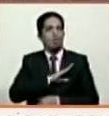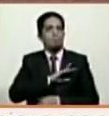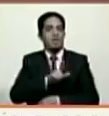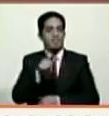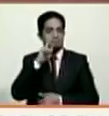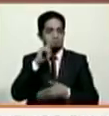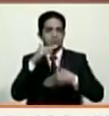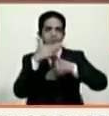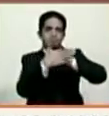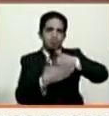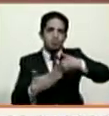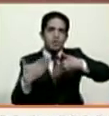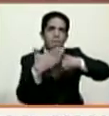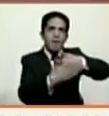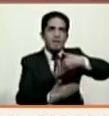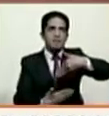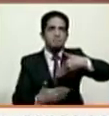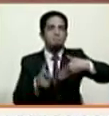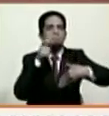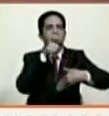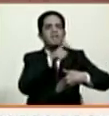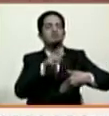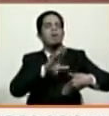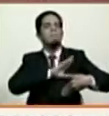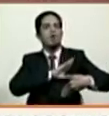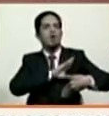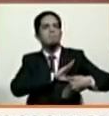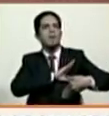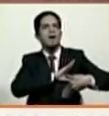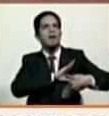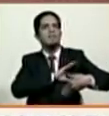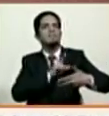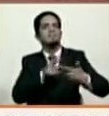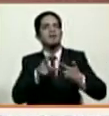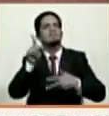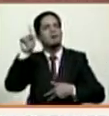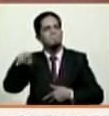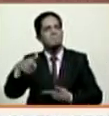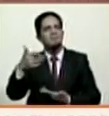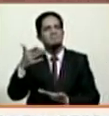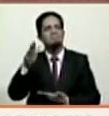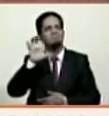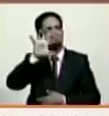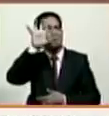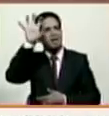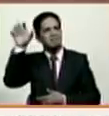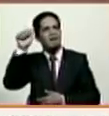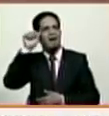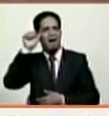a hermanas y hermanos del Medio Oriente. Y